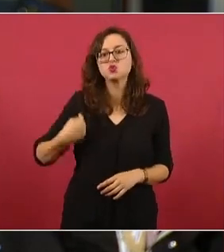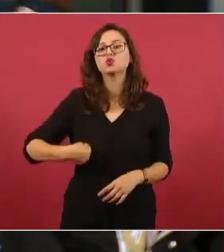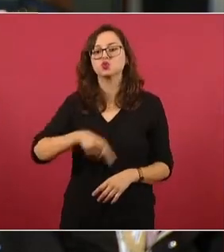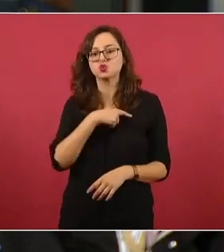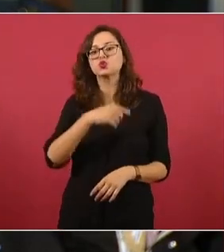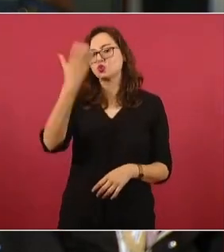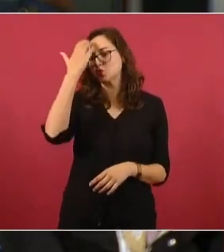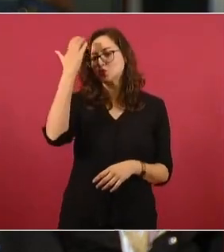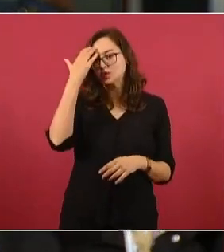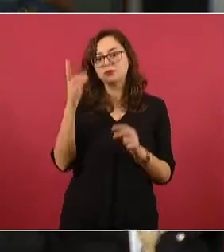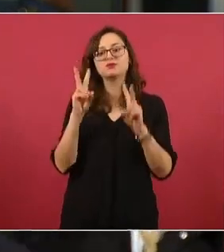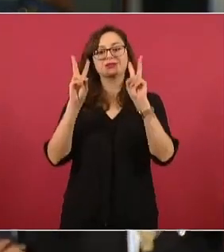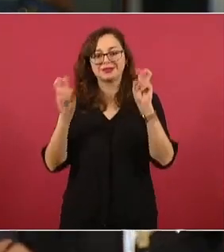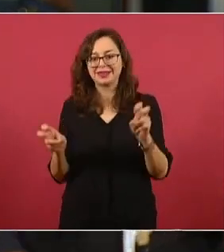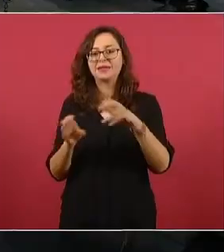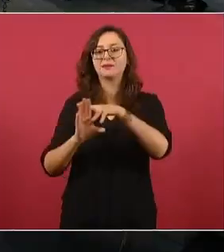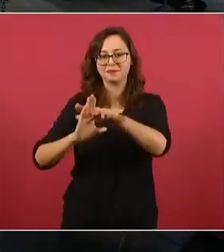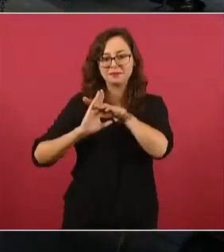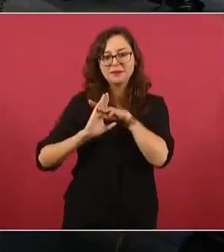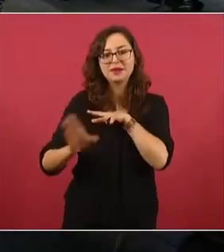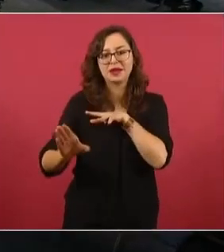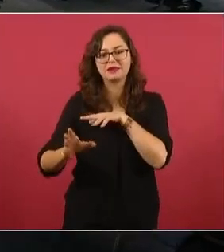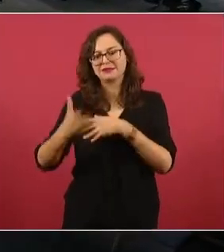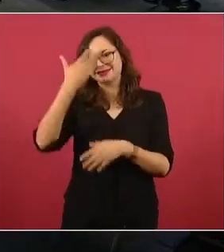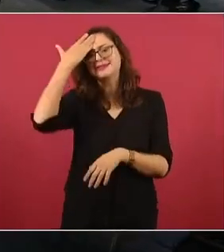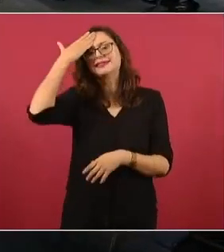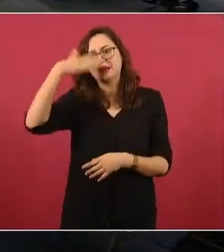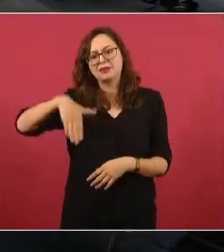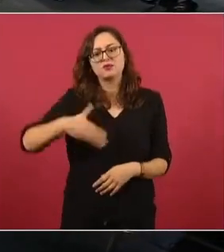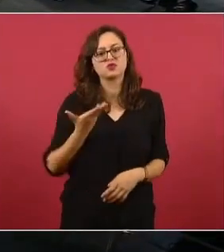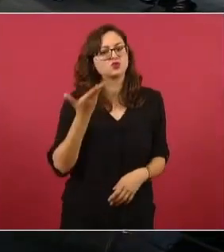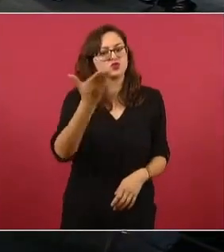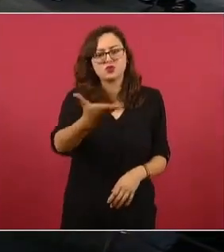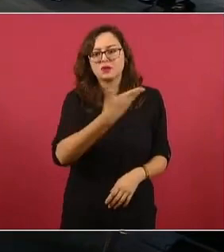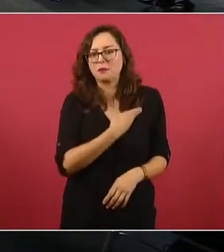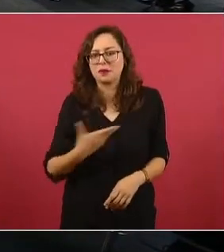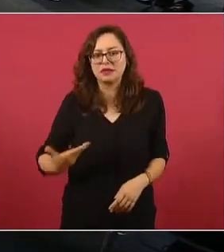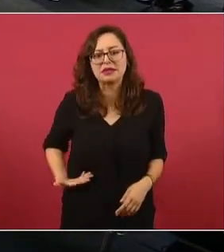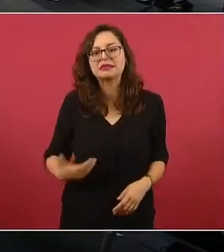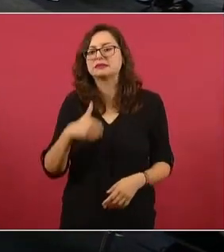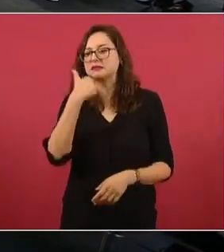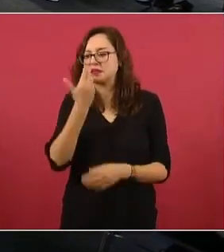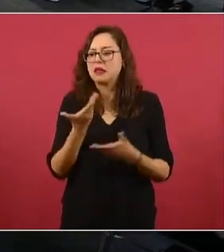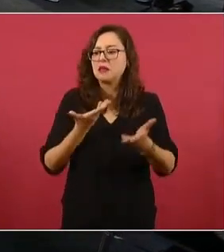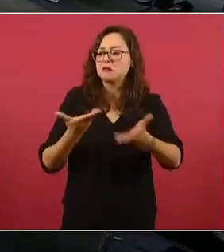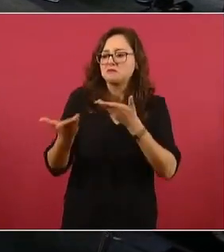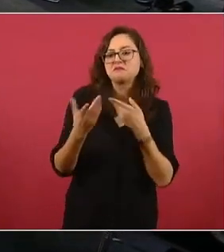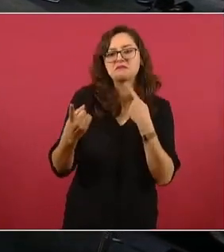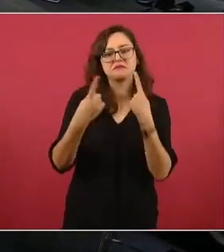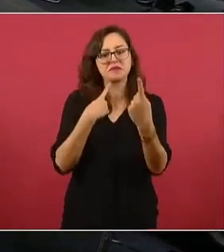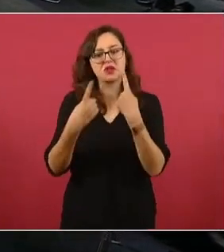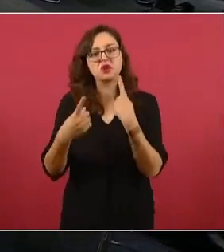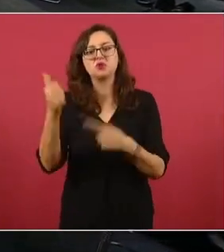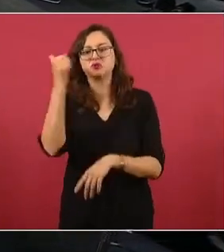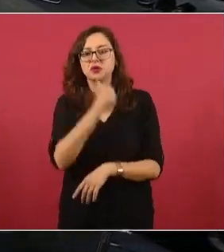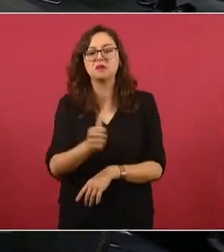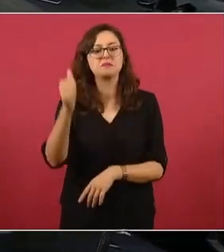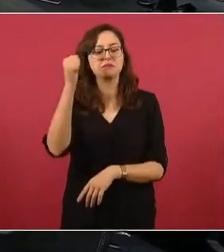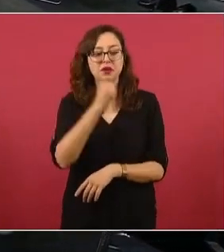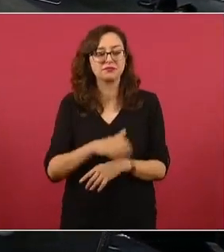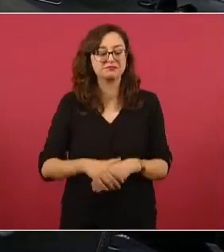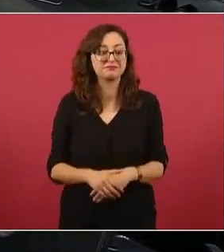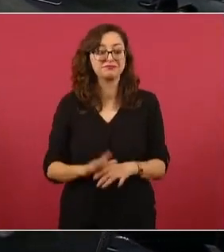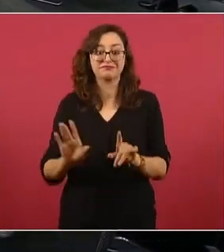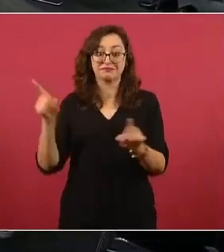mejor posición para negociar, como no ha estado un presidente en los últimos